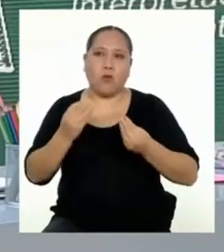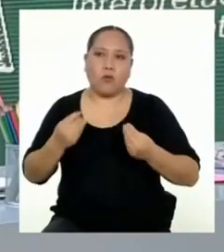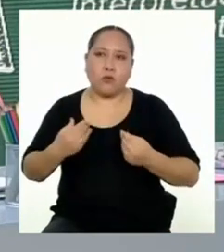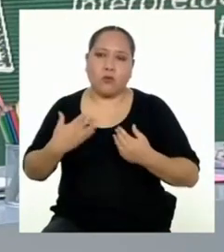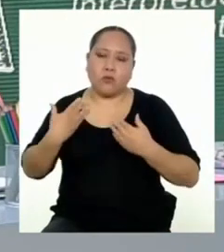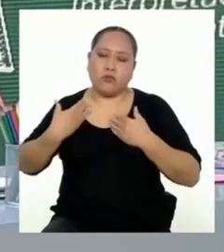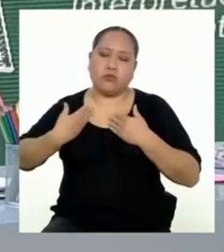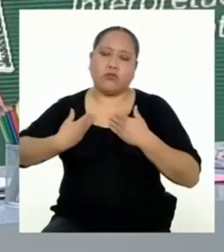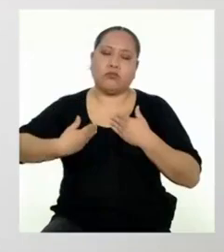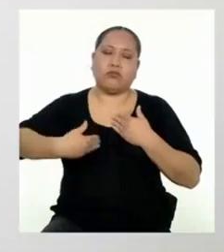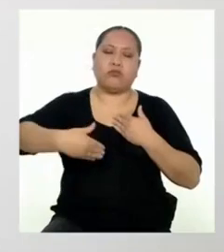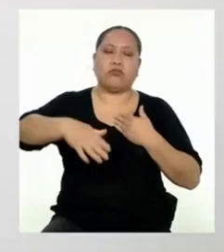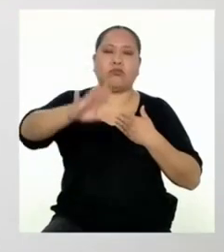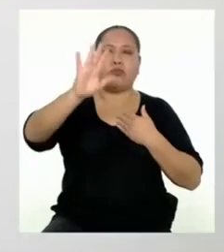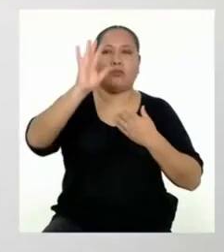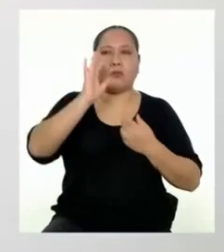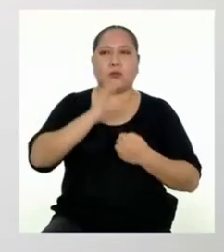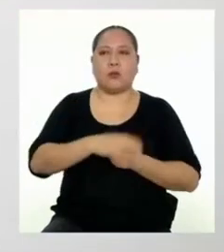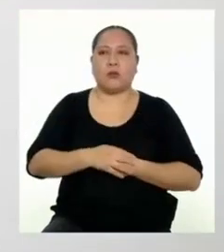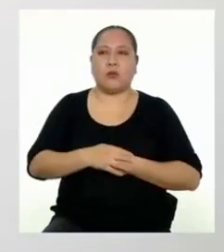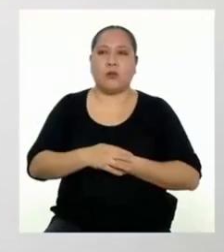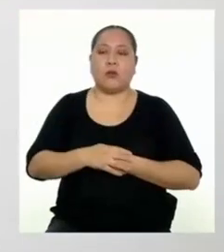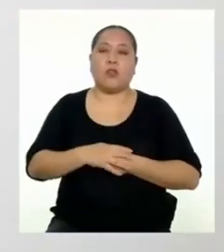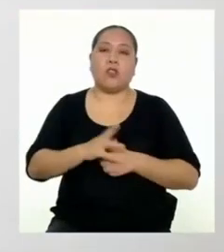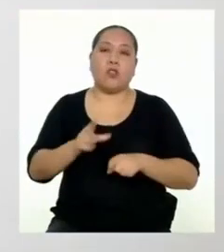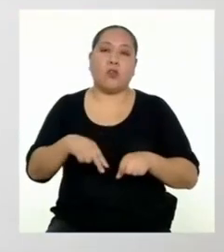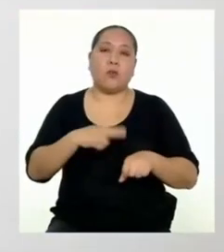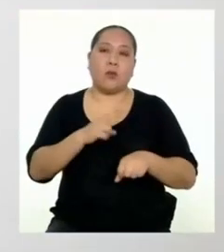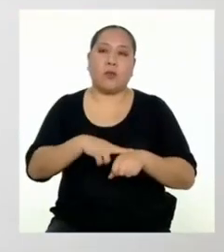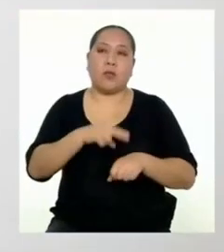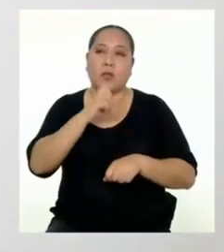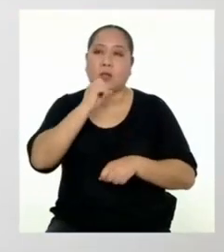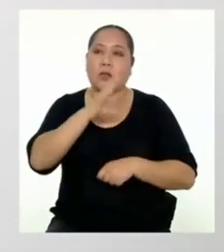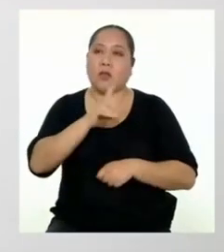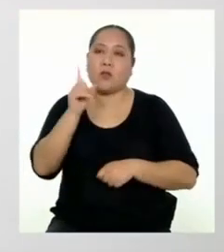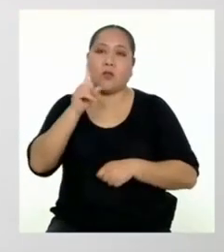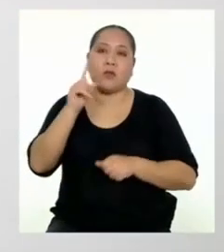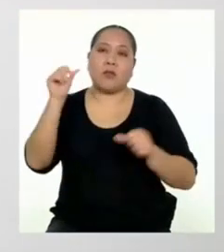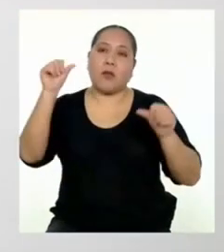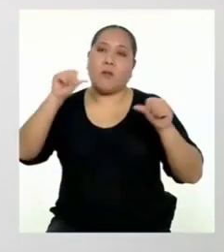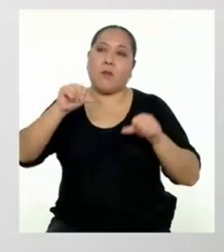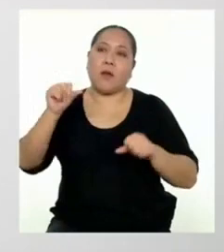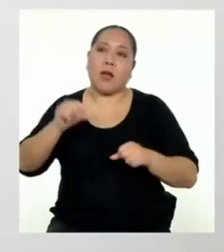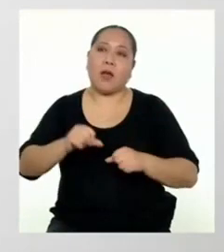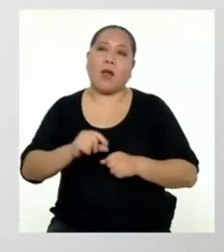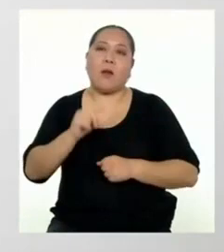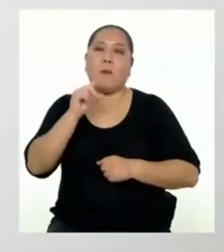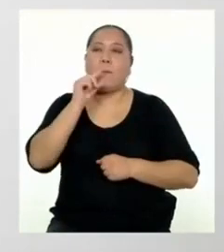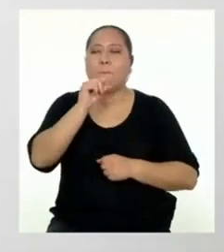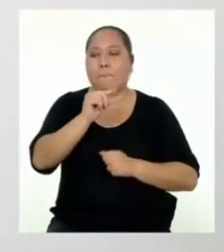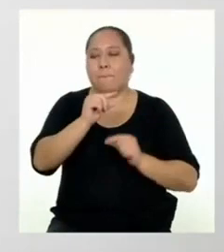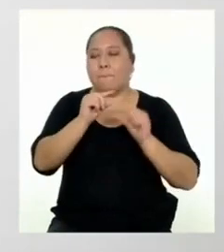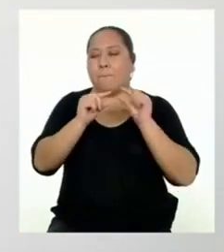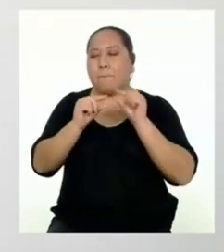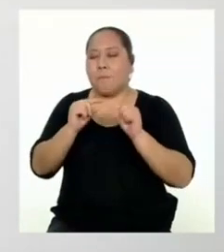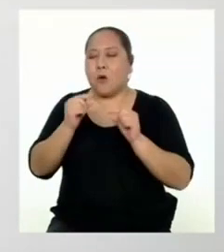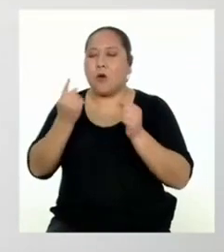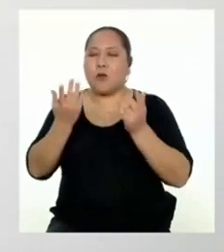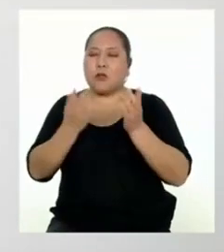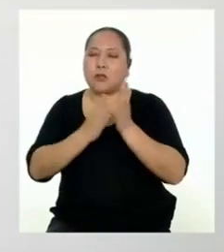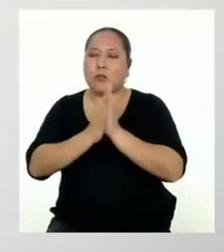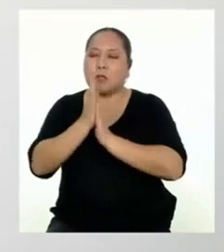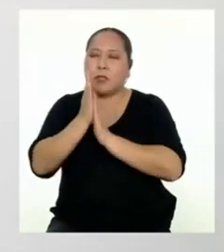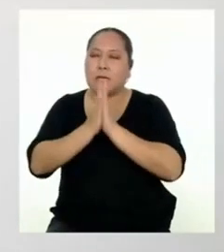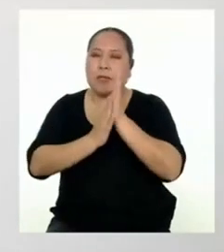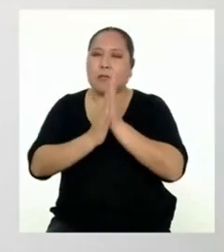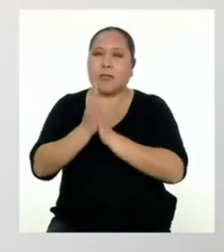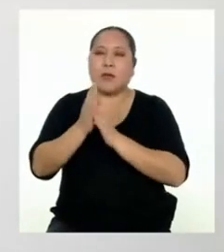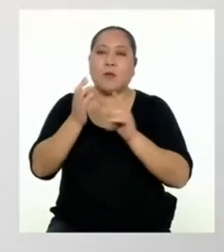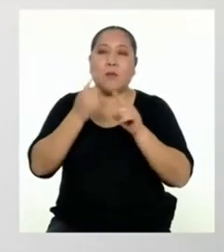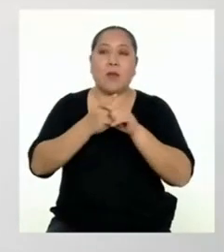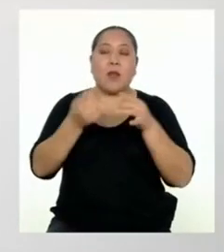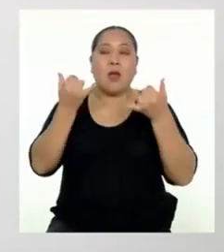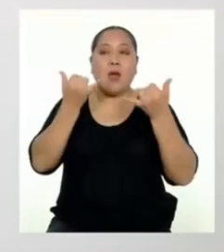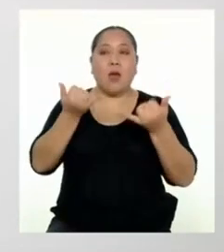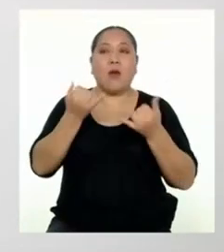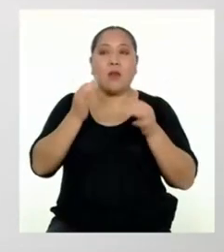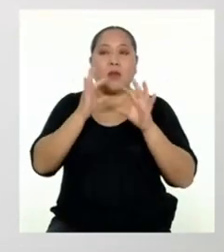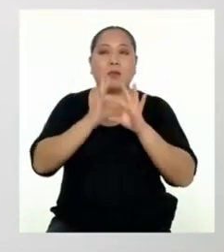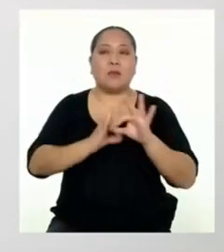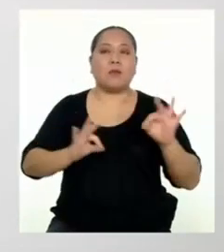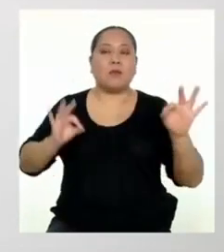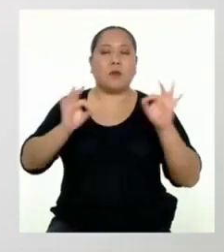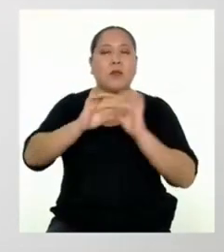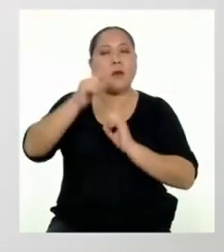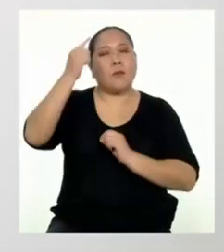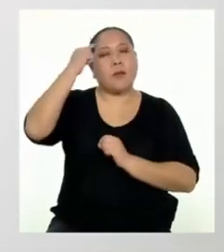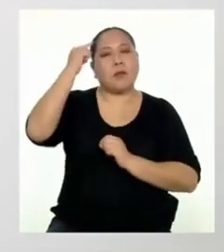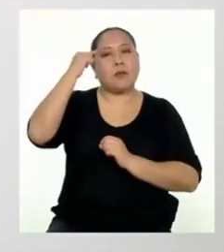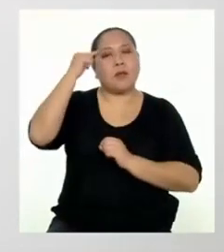que dure mucho tiempo. Normalmente te diría que no está mal hacer algunos pocos gastos en deseos, pero hoy en día es muy importante